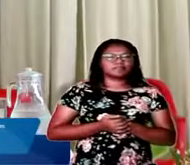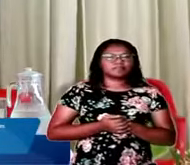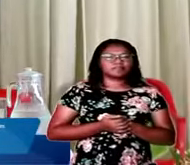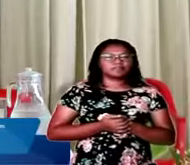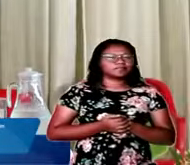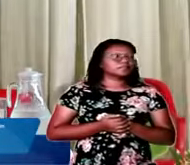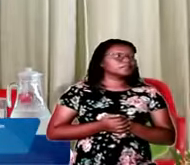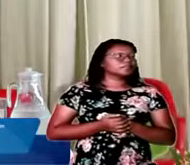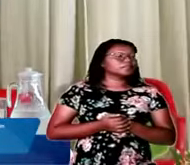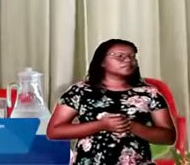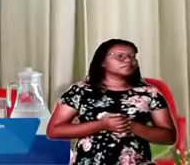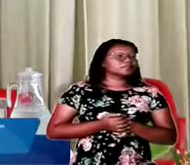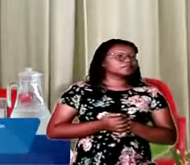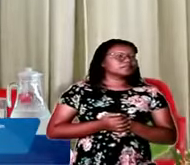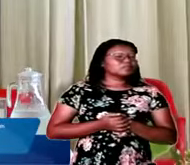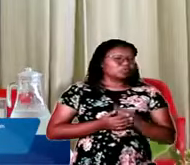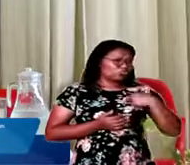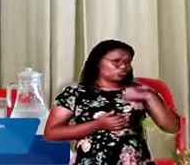¿Será que amamos al prójimo?